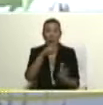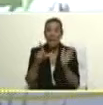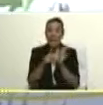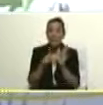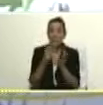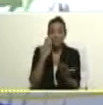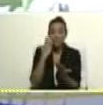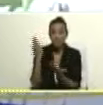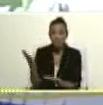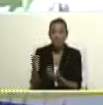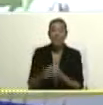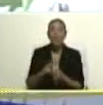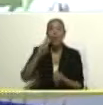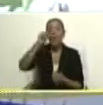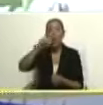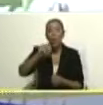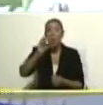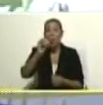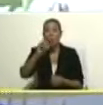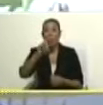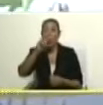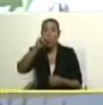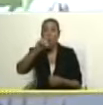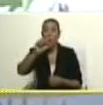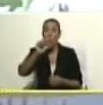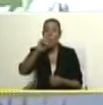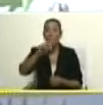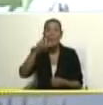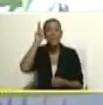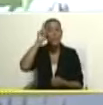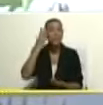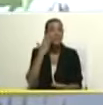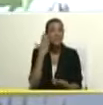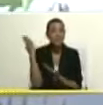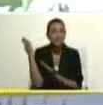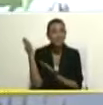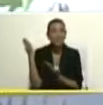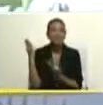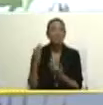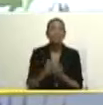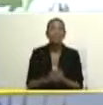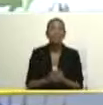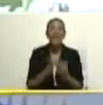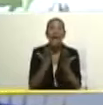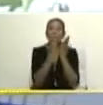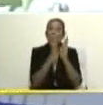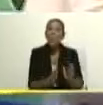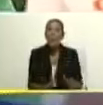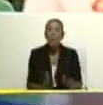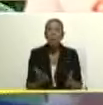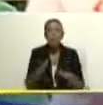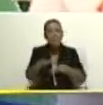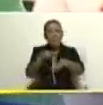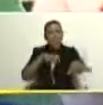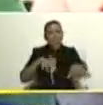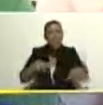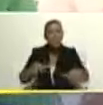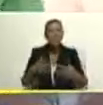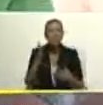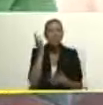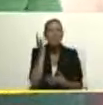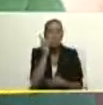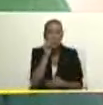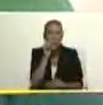Pérez Bonalde, Norma Rangel, profesora. Y a los estudiantes, aquí miran los muchachos y